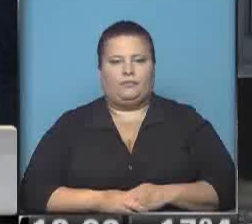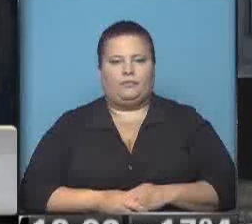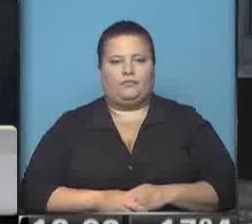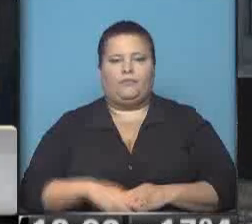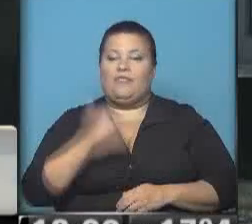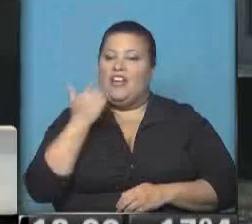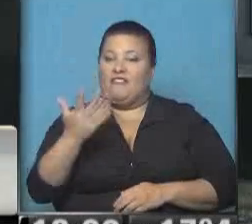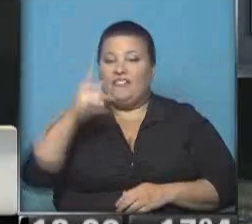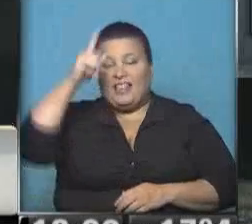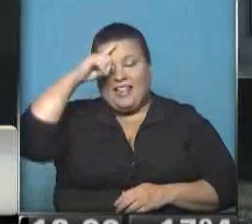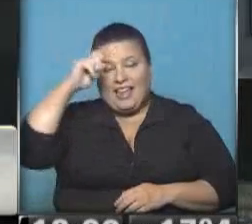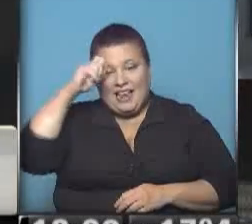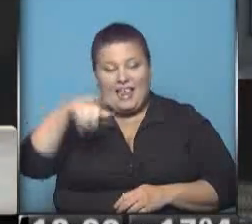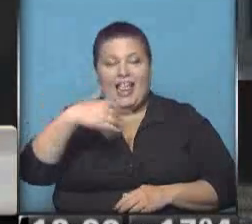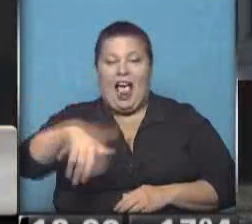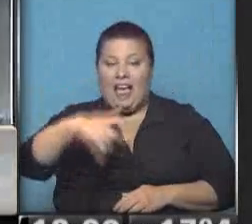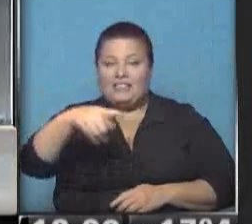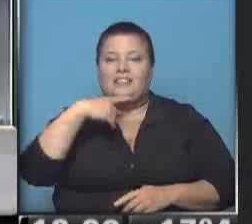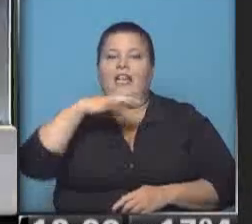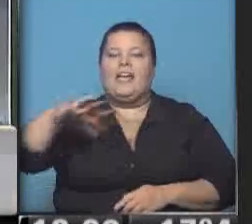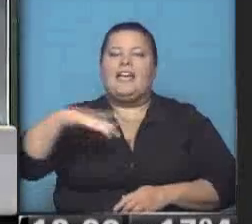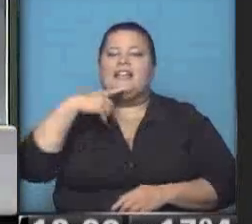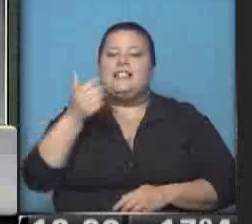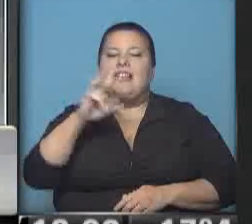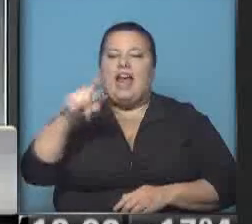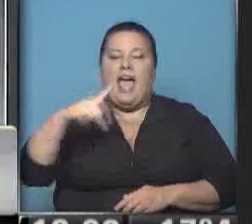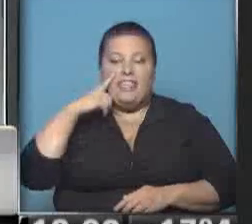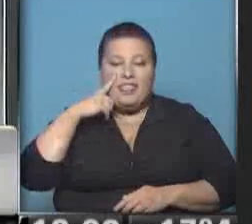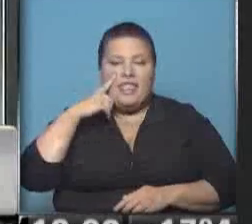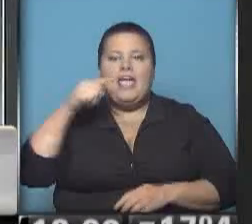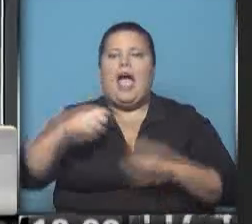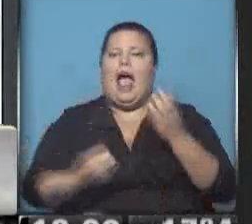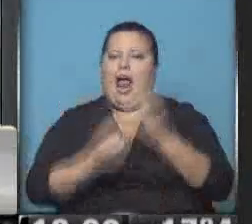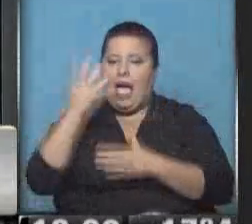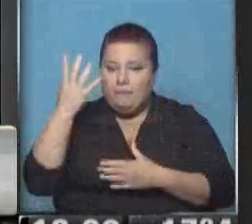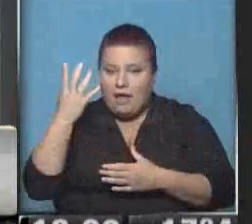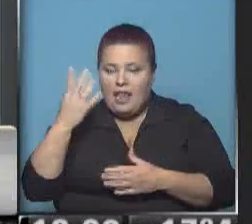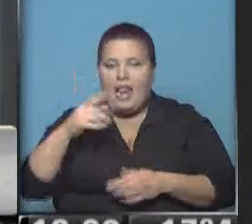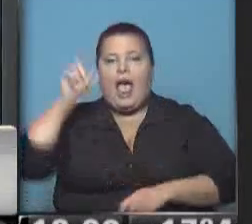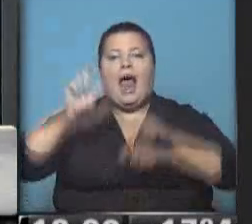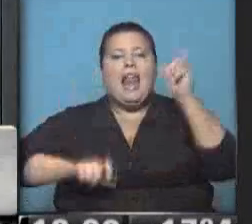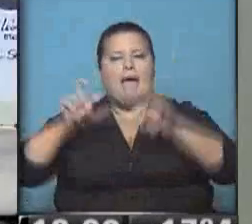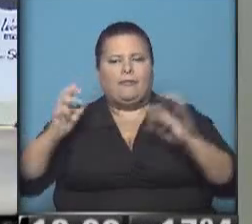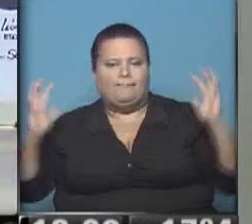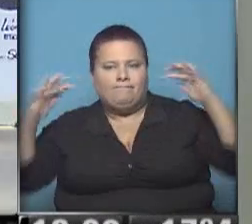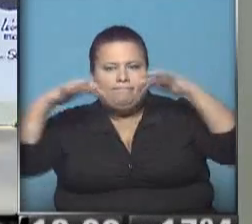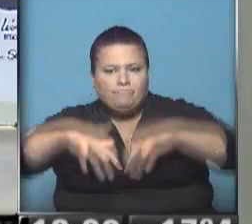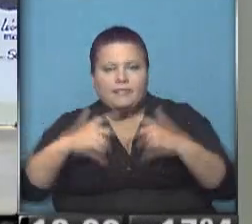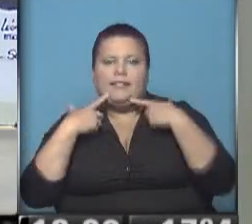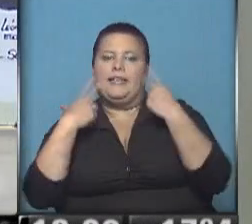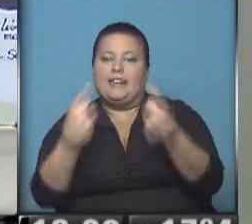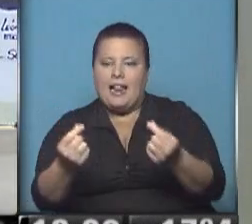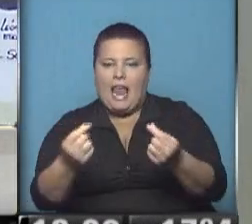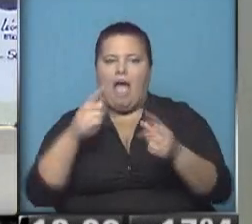Frente a la clínica, ubicada en la localidad de Sarandí, en horas de la mañana, la gente se concentró para protestar